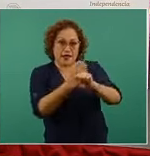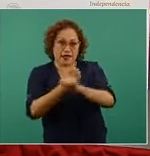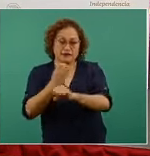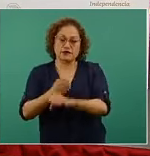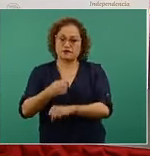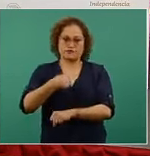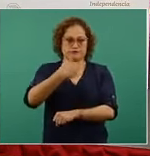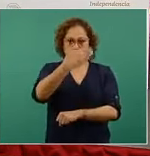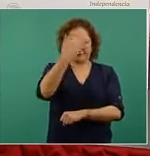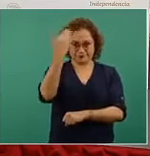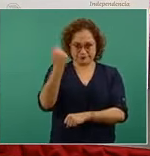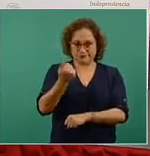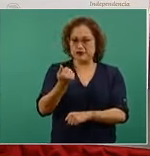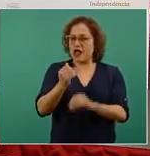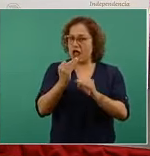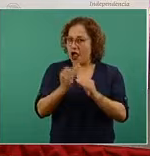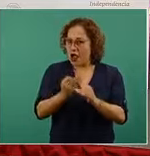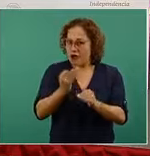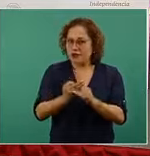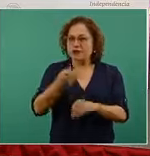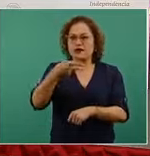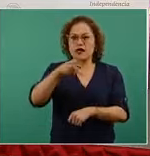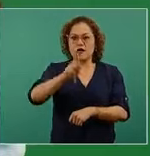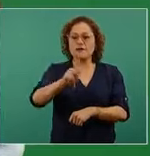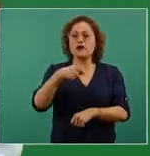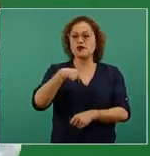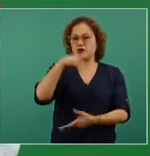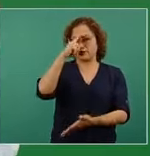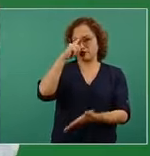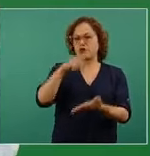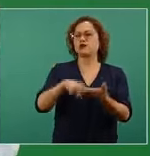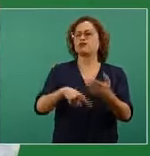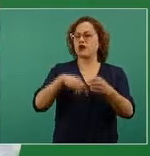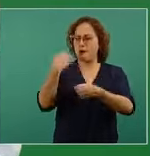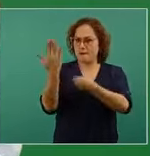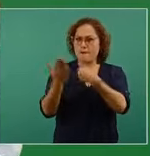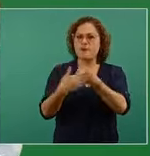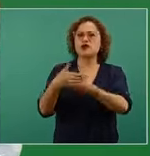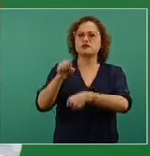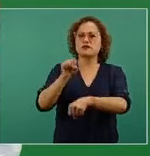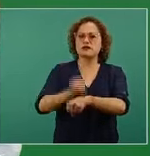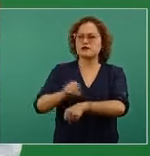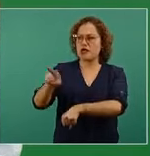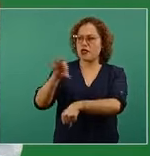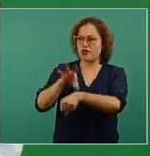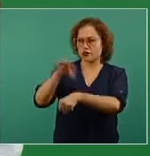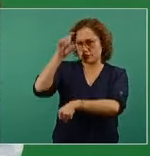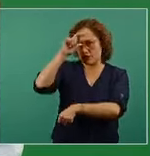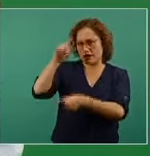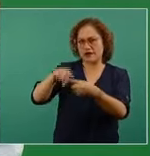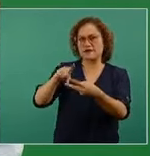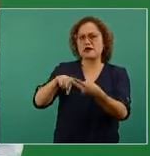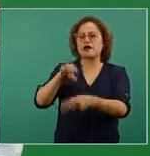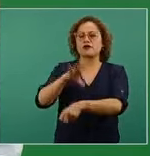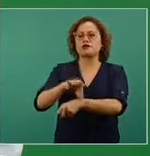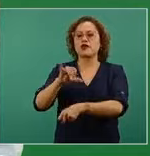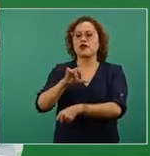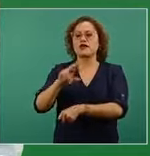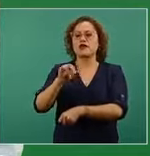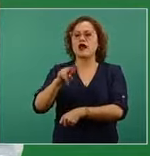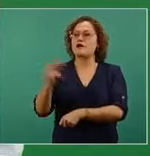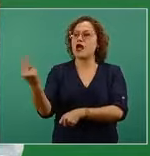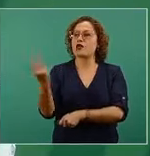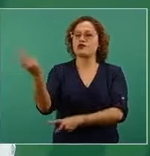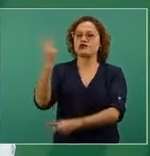entidades pero espero que esta siguiente semana que ya está el doctor gatell y el doctor ruy lópez servir ahora les puedan dar